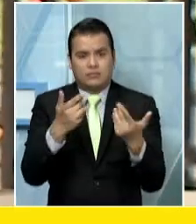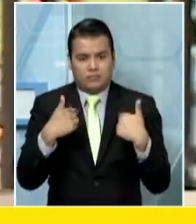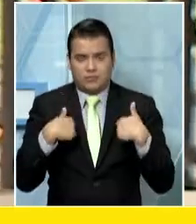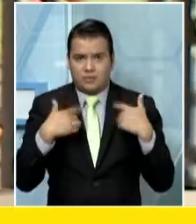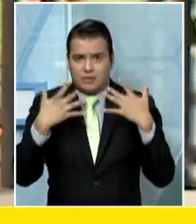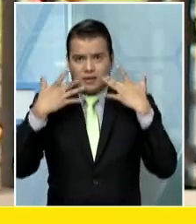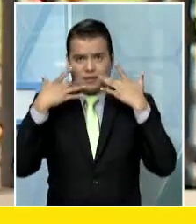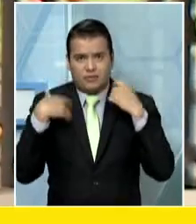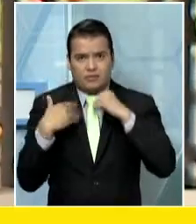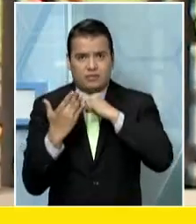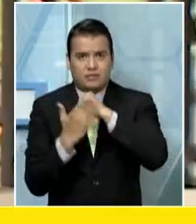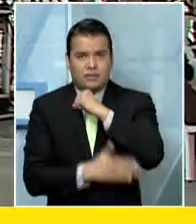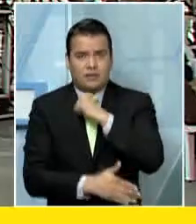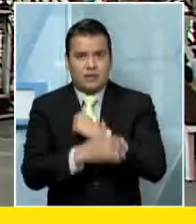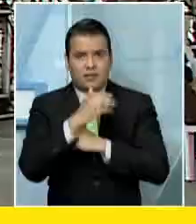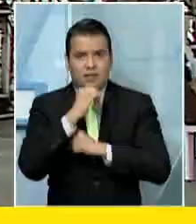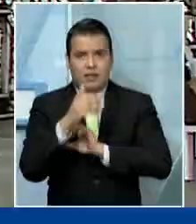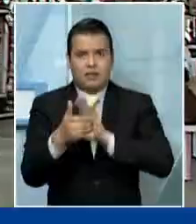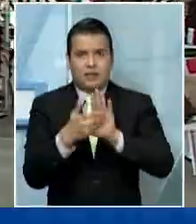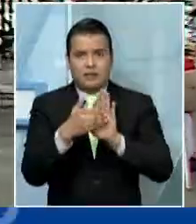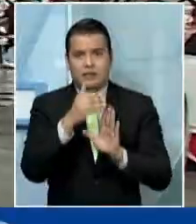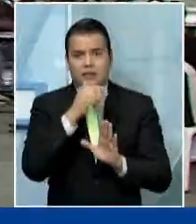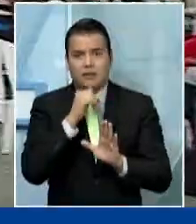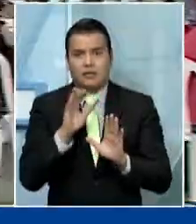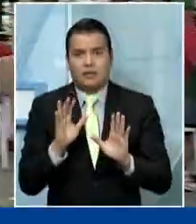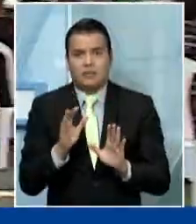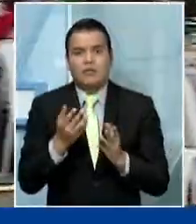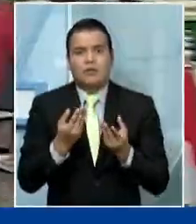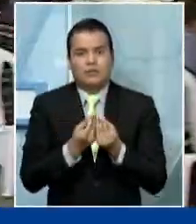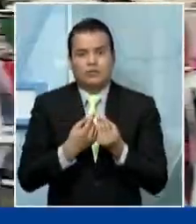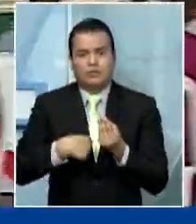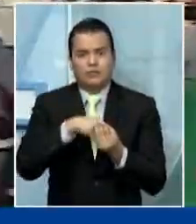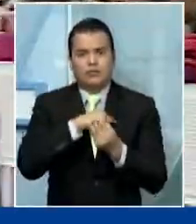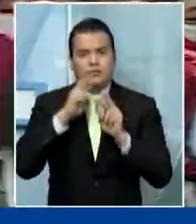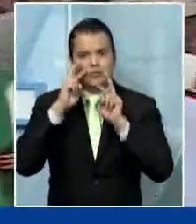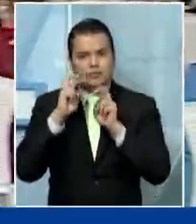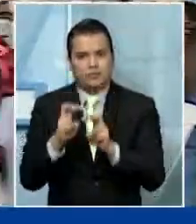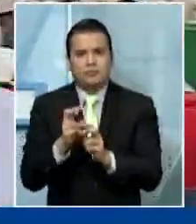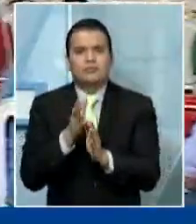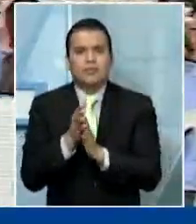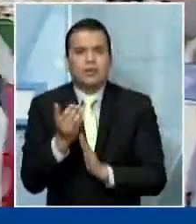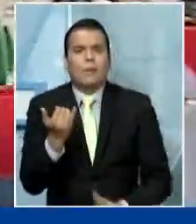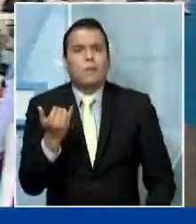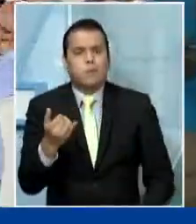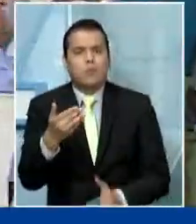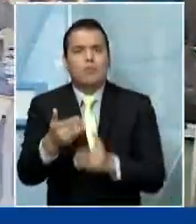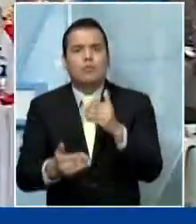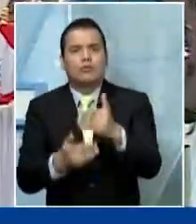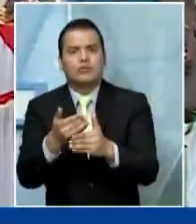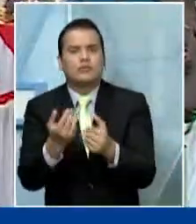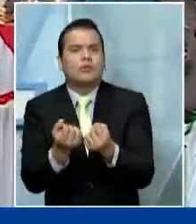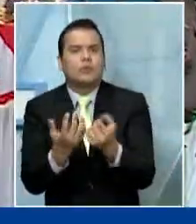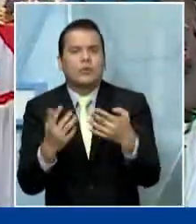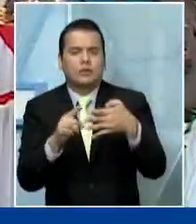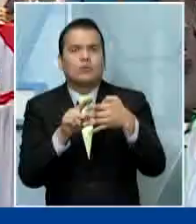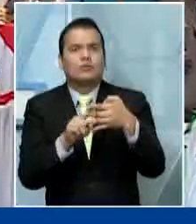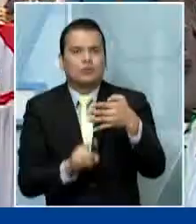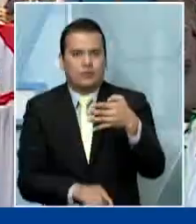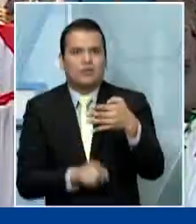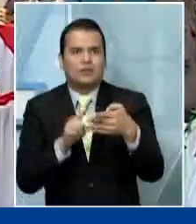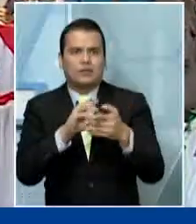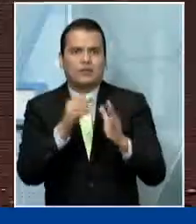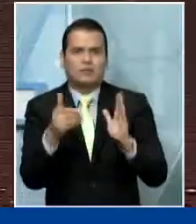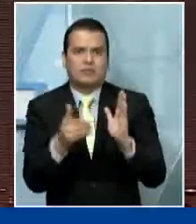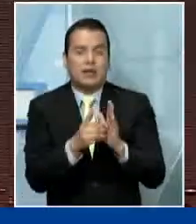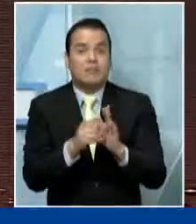tenemos absolutamente ninguna denuncia. Sin embargo, 90 Minutos pudo conocer que en el DACMA cursan cuatro procesos sancionatorios contra la carpa,